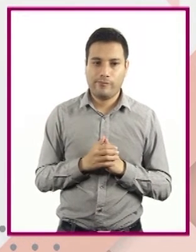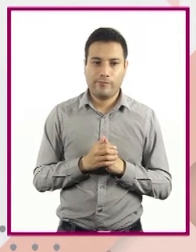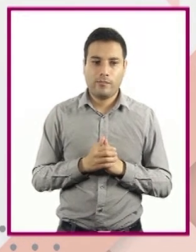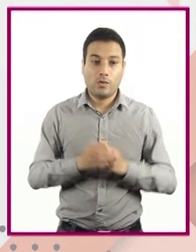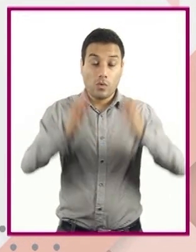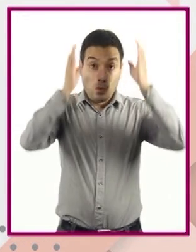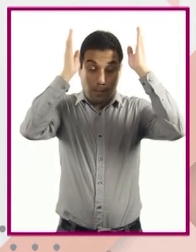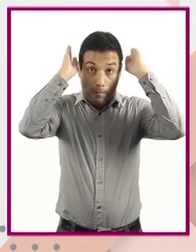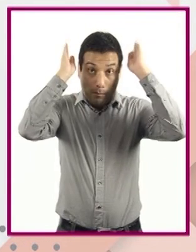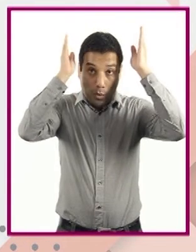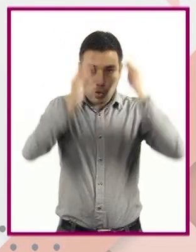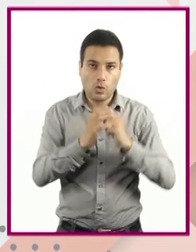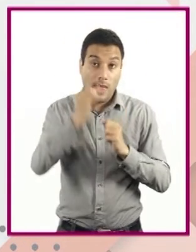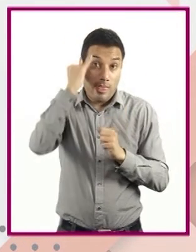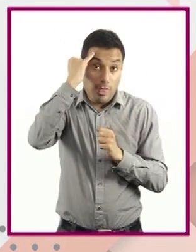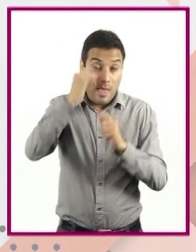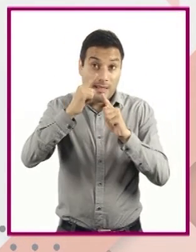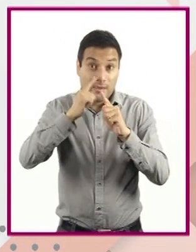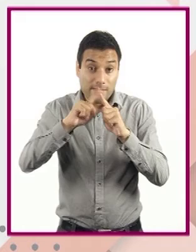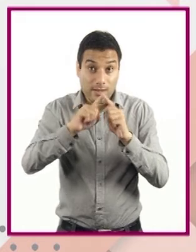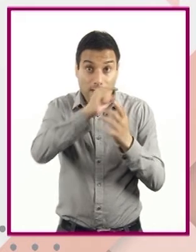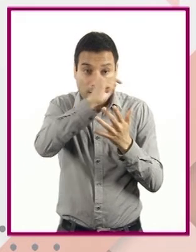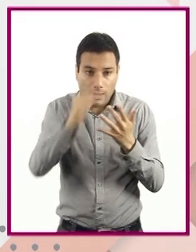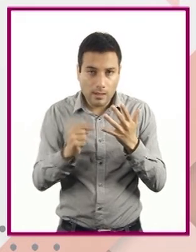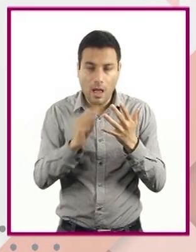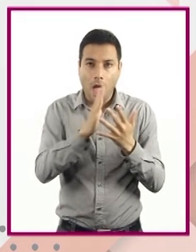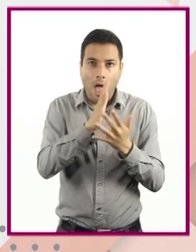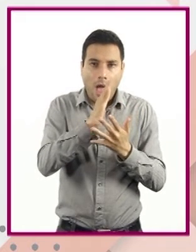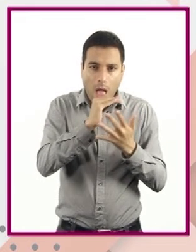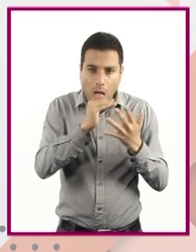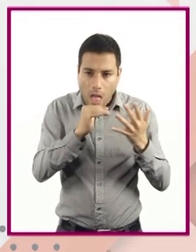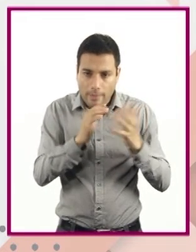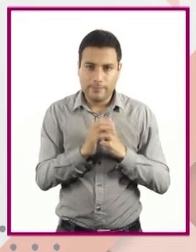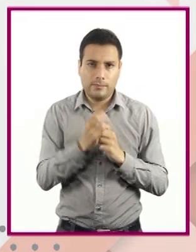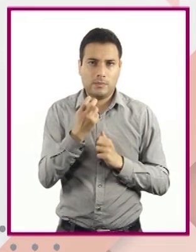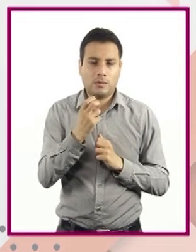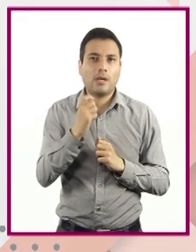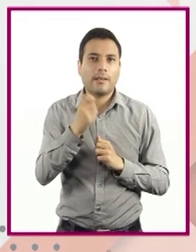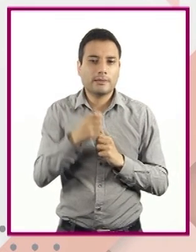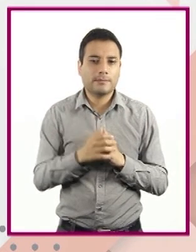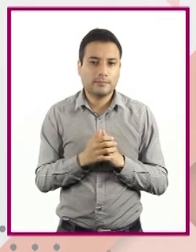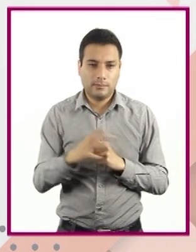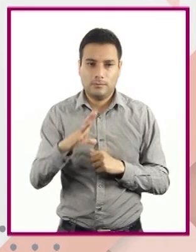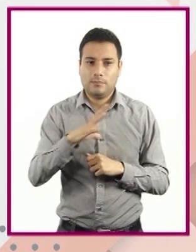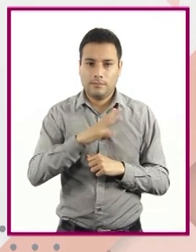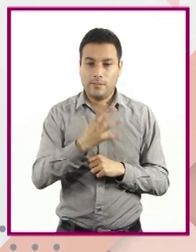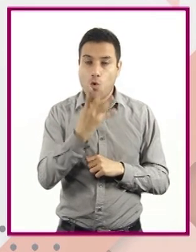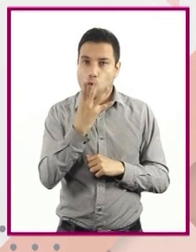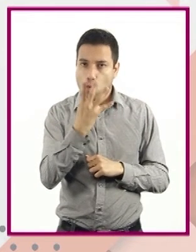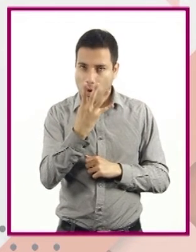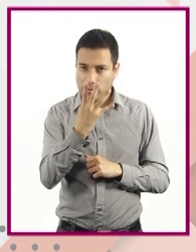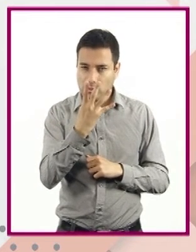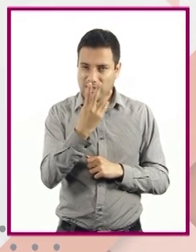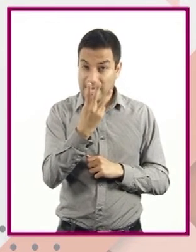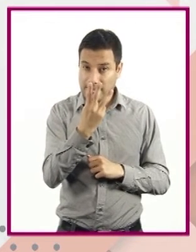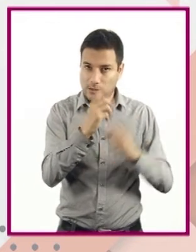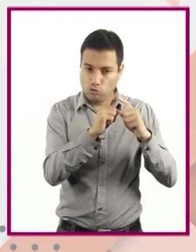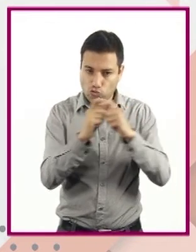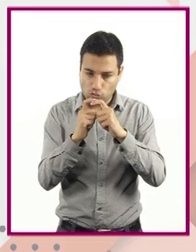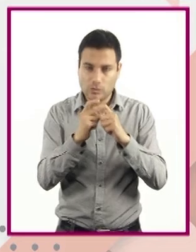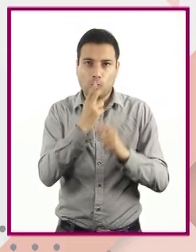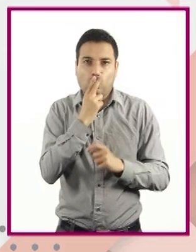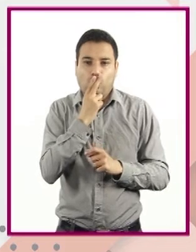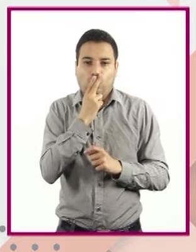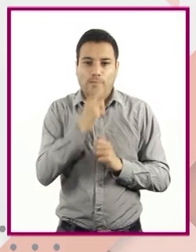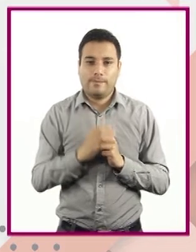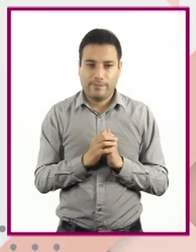el burro agota sus tácticas, es reformulado hoy día conservando 3 de los 4 caracteres originales y adoptando la forma